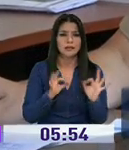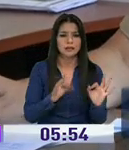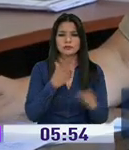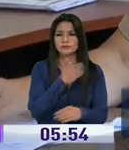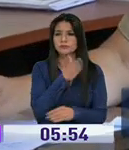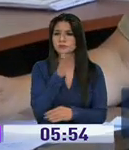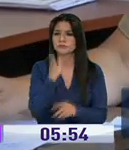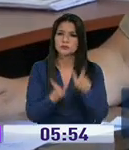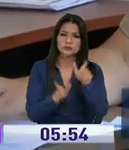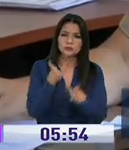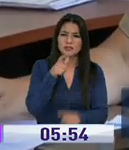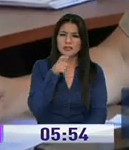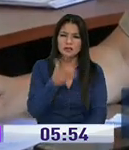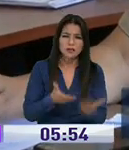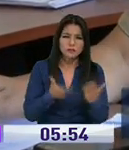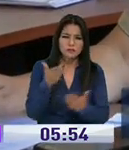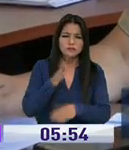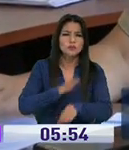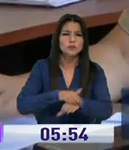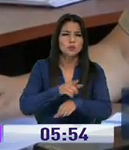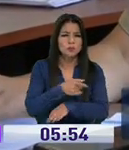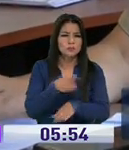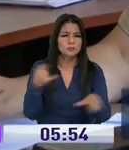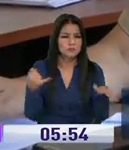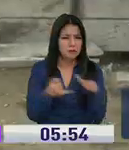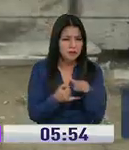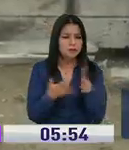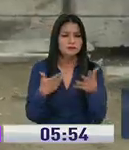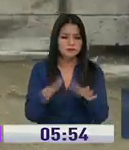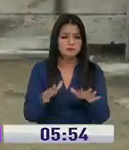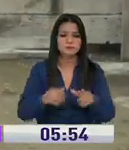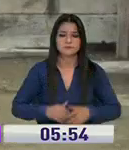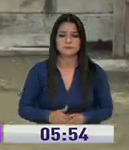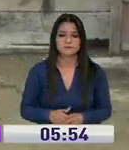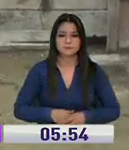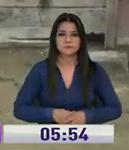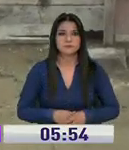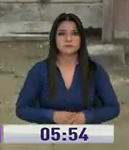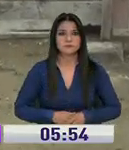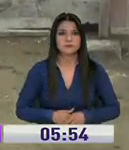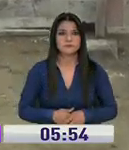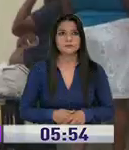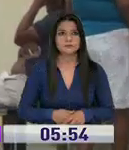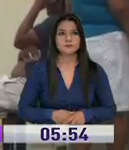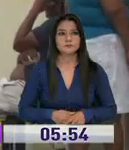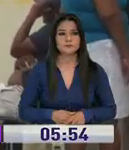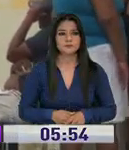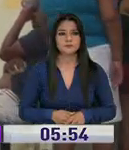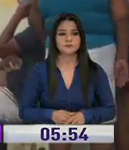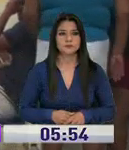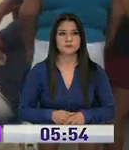quienes pudieron haber cometido este terrible hecho. Desde la provincia de Santa Elena informó Darwin Villao.